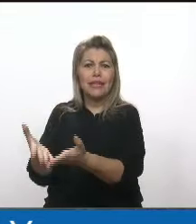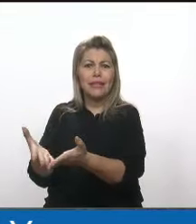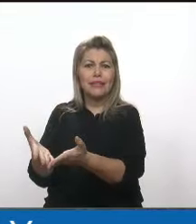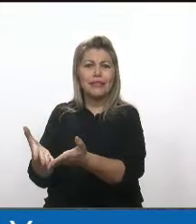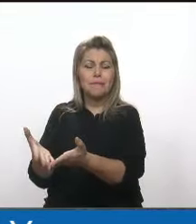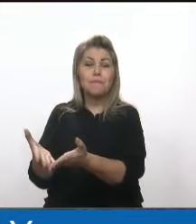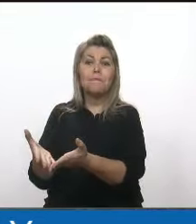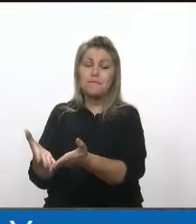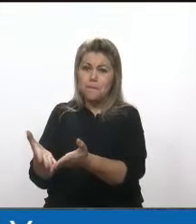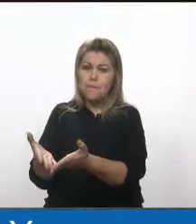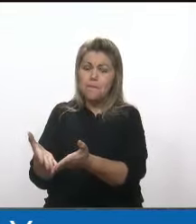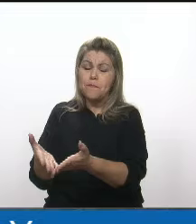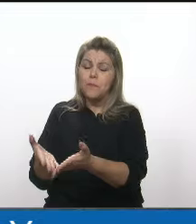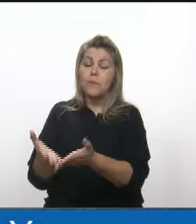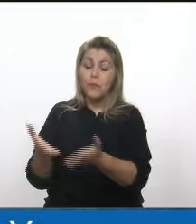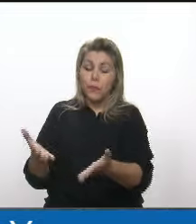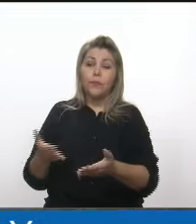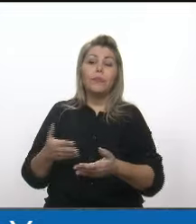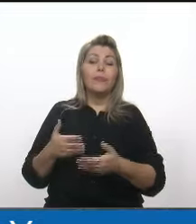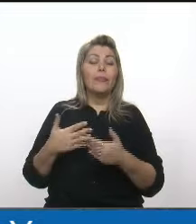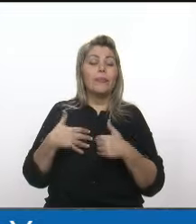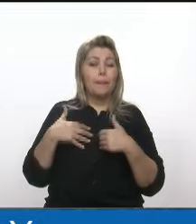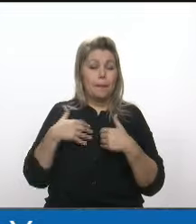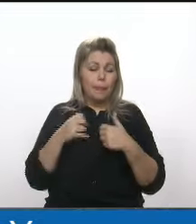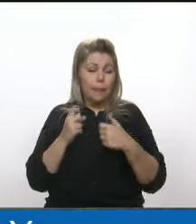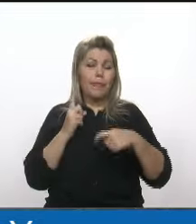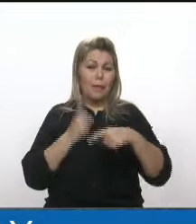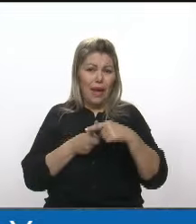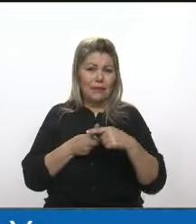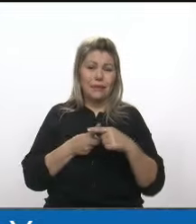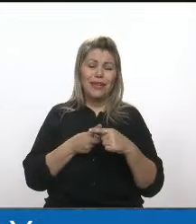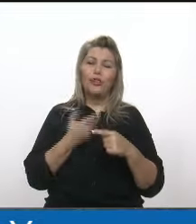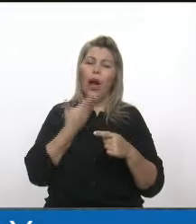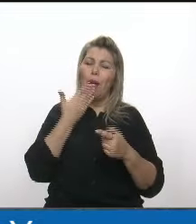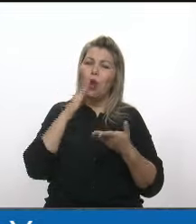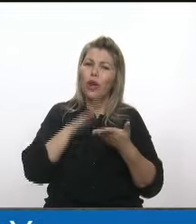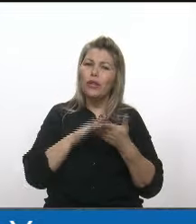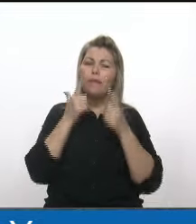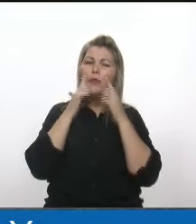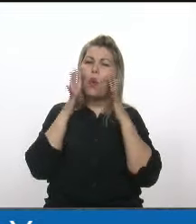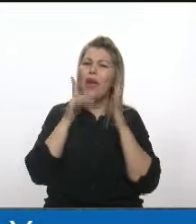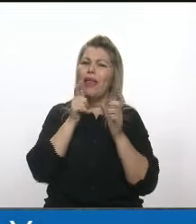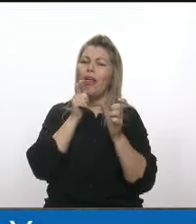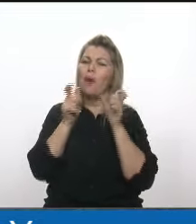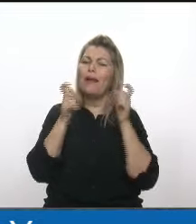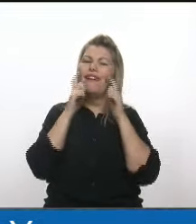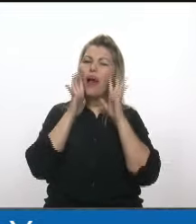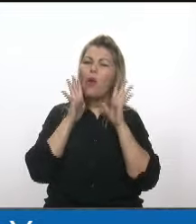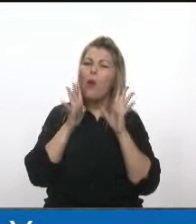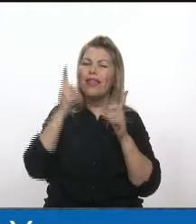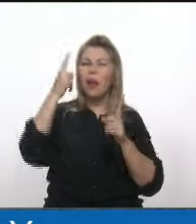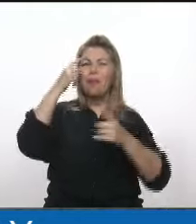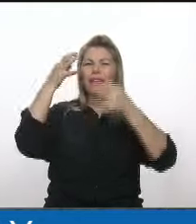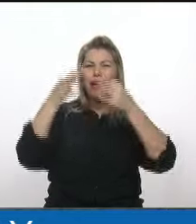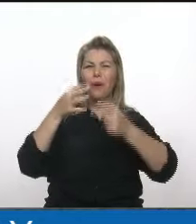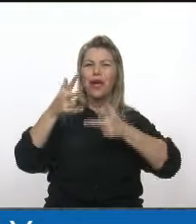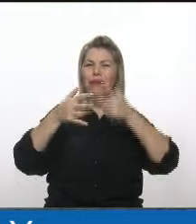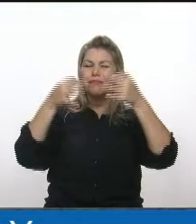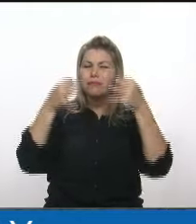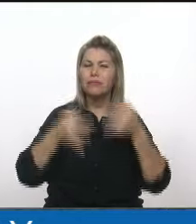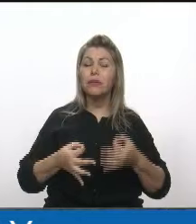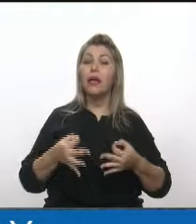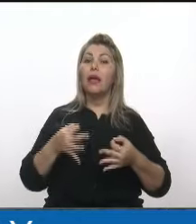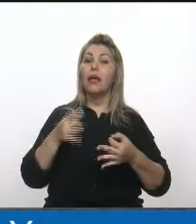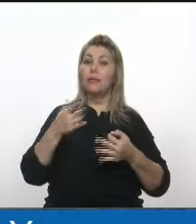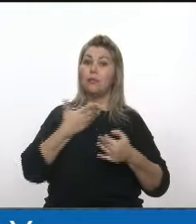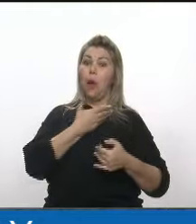Además de eso tanto el presidente vuelvo a hablar de la prudencia y la mesura en las palabras y el cuidado tanto el presidente como el candidato